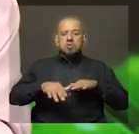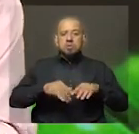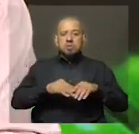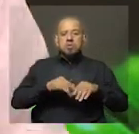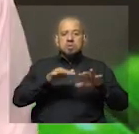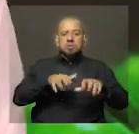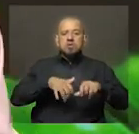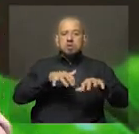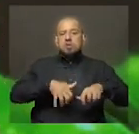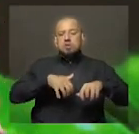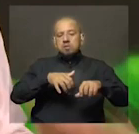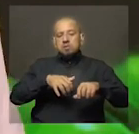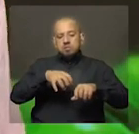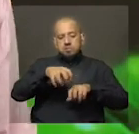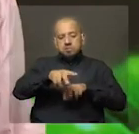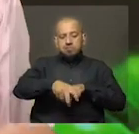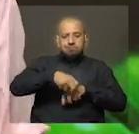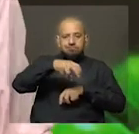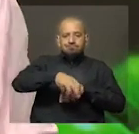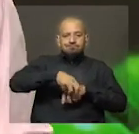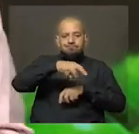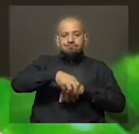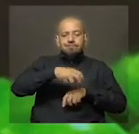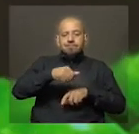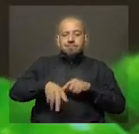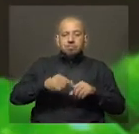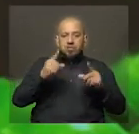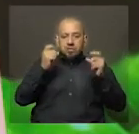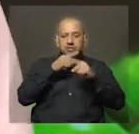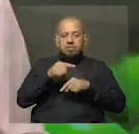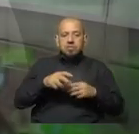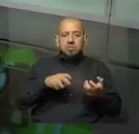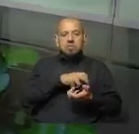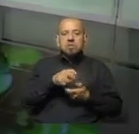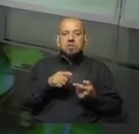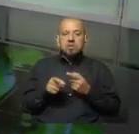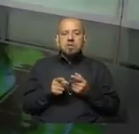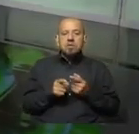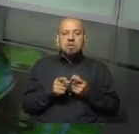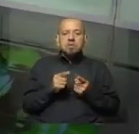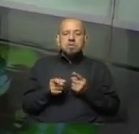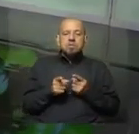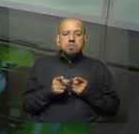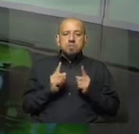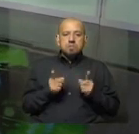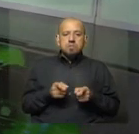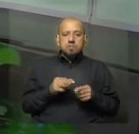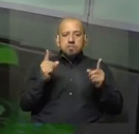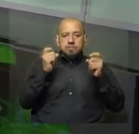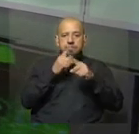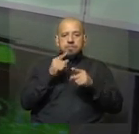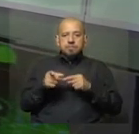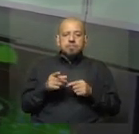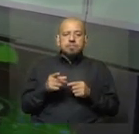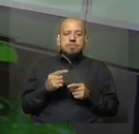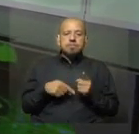plantar. Preparar la tierra para plantar con una situación de sequía como la que tenemos es muy difícil, es complicado. Y eso también es muy difícil de